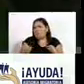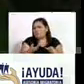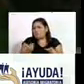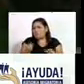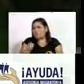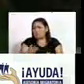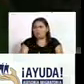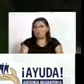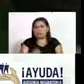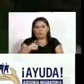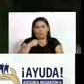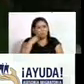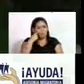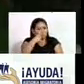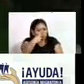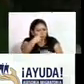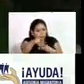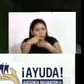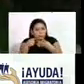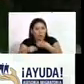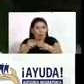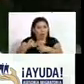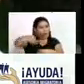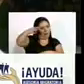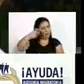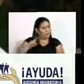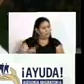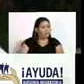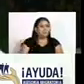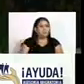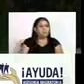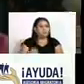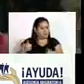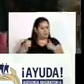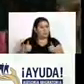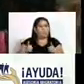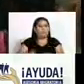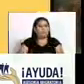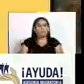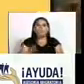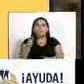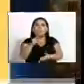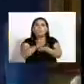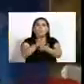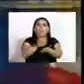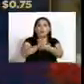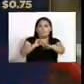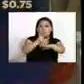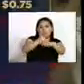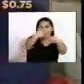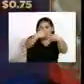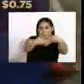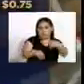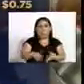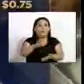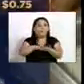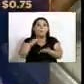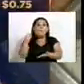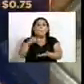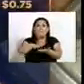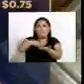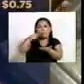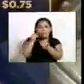anden investigando los precios para que no los suban. Sí, está bueno. Los precios máximos establecidos son el maíz blanco, la